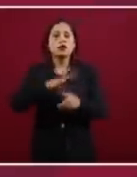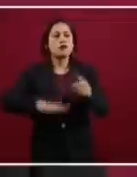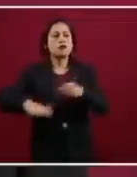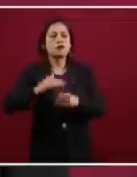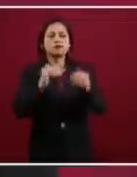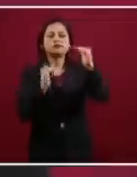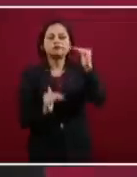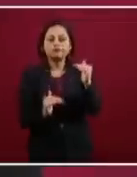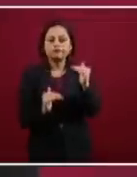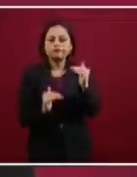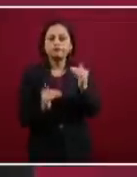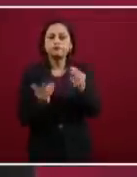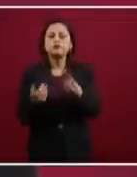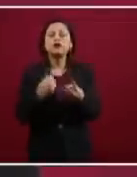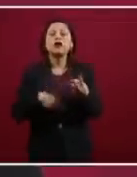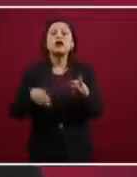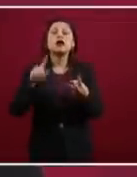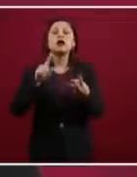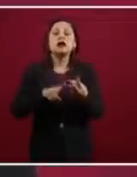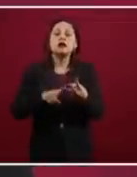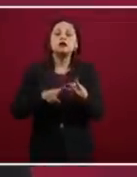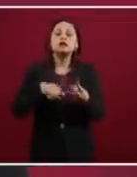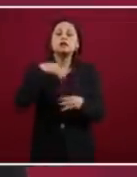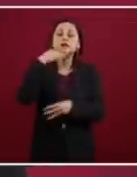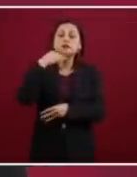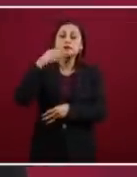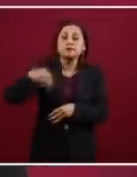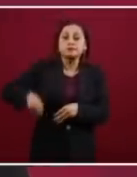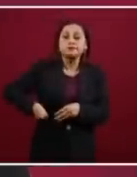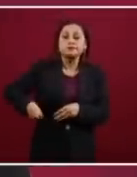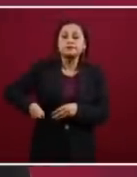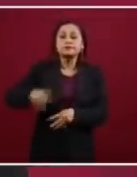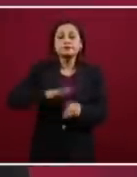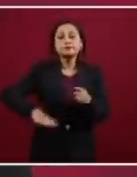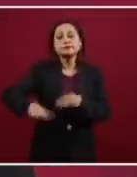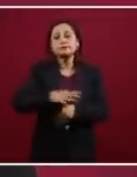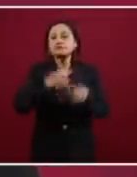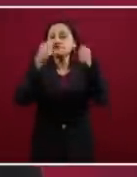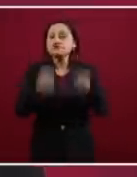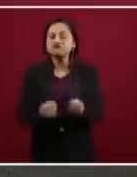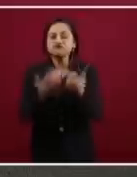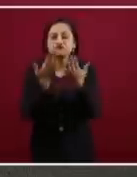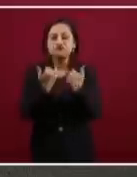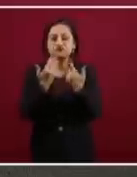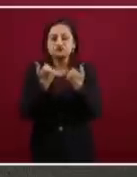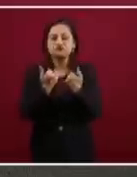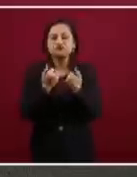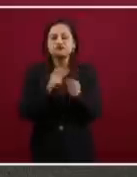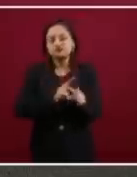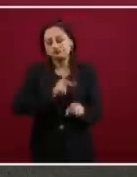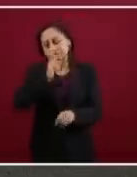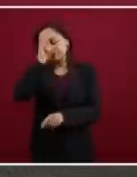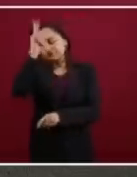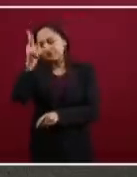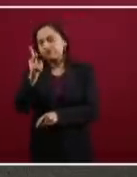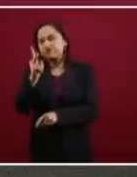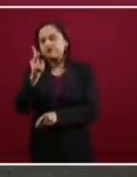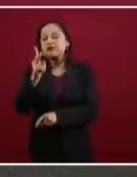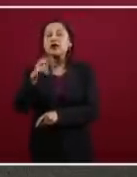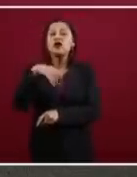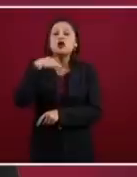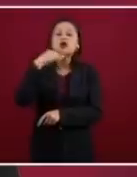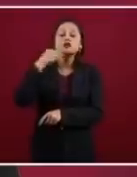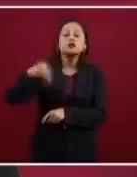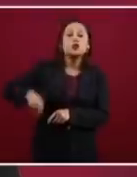por la corrupción hay inseguridad y hay violencia por la corrupción hay narcotráfico